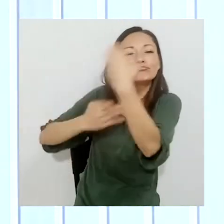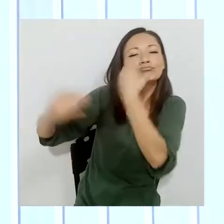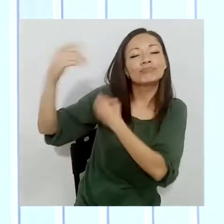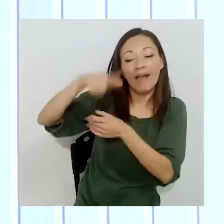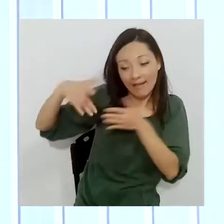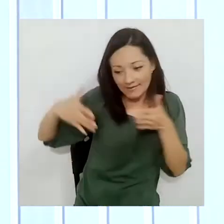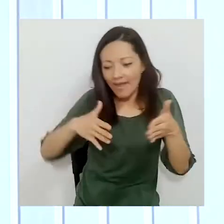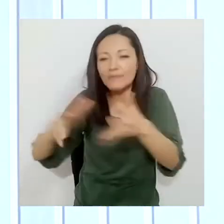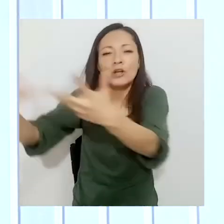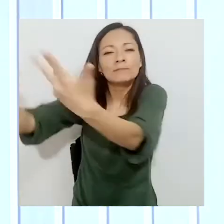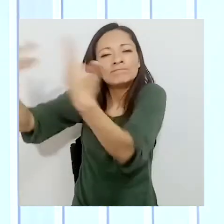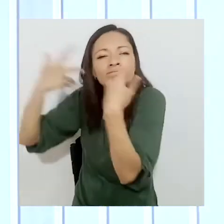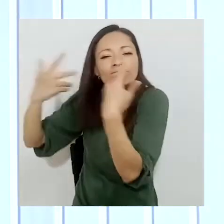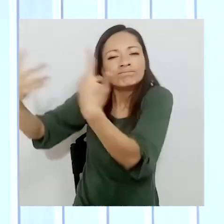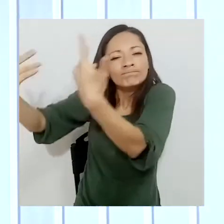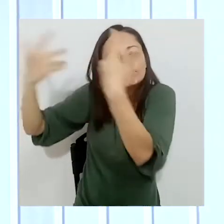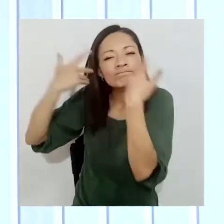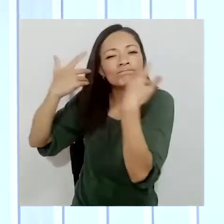camino.